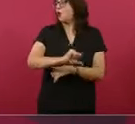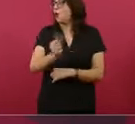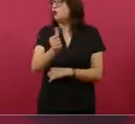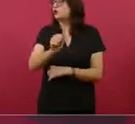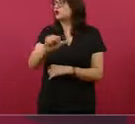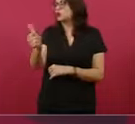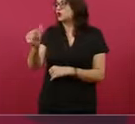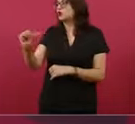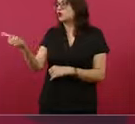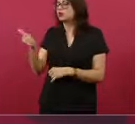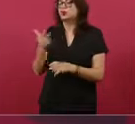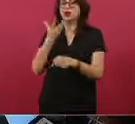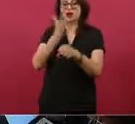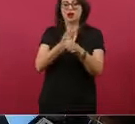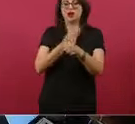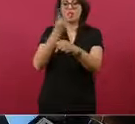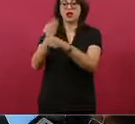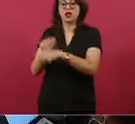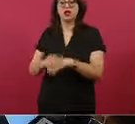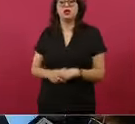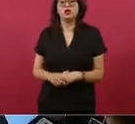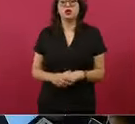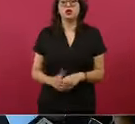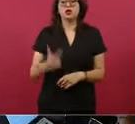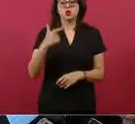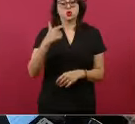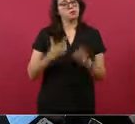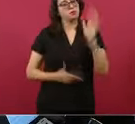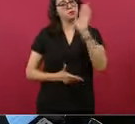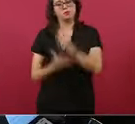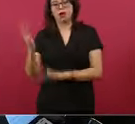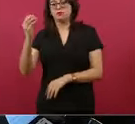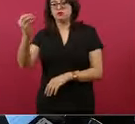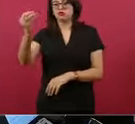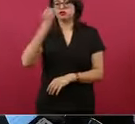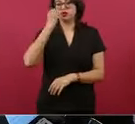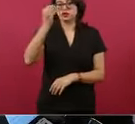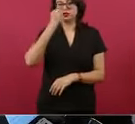Y ya vámonos a desayunar. Les doy una nota, te quedas tú y tú, dos, ya.